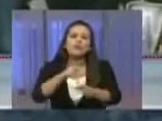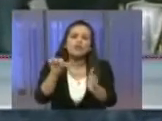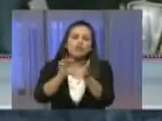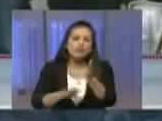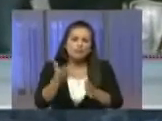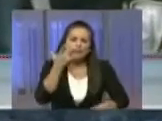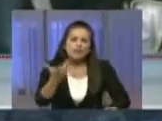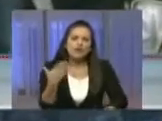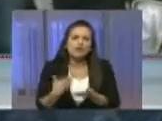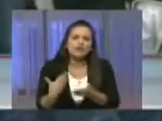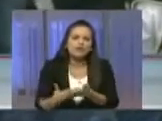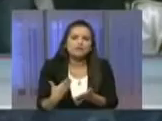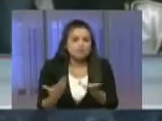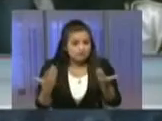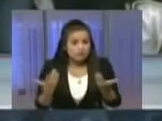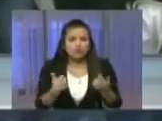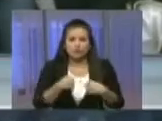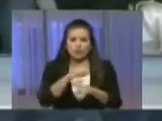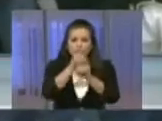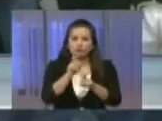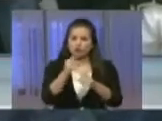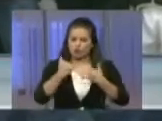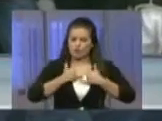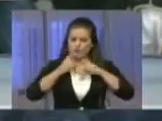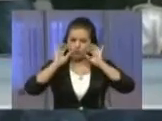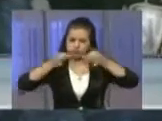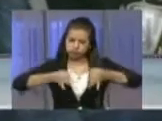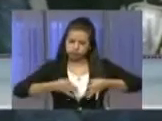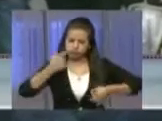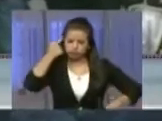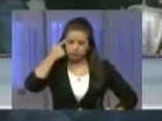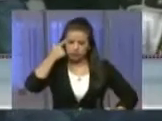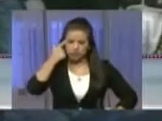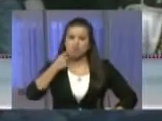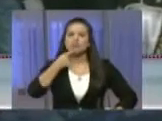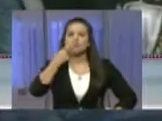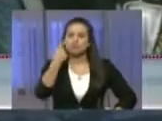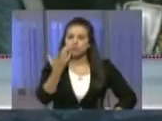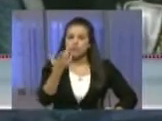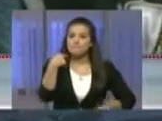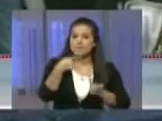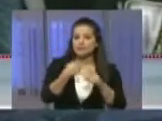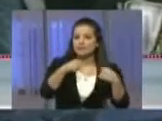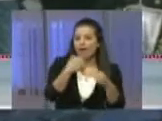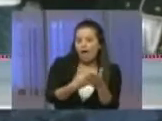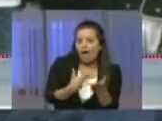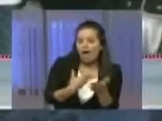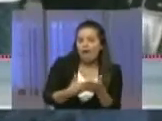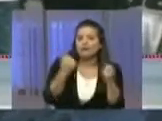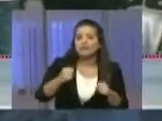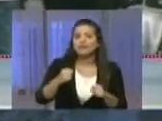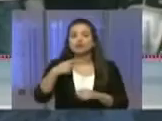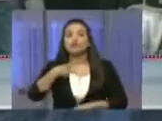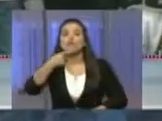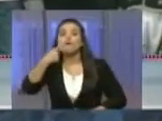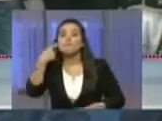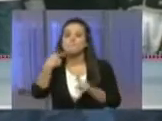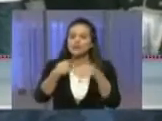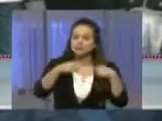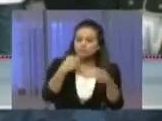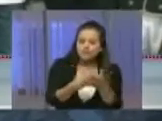está Yo me lo pregunto a mí mismo todos los días teoría acción